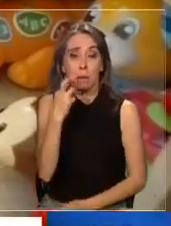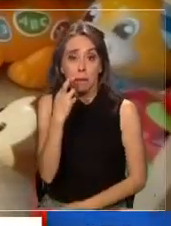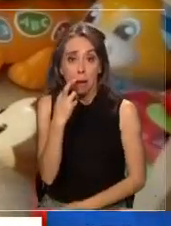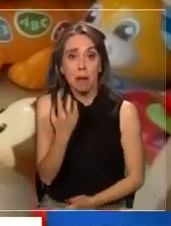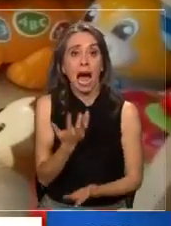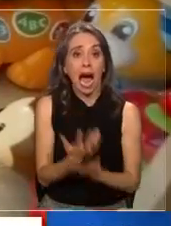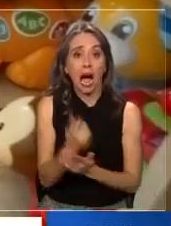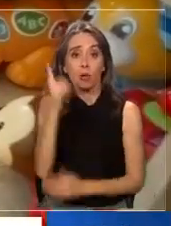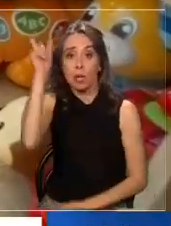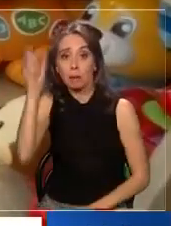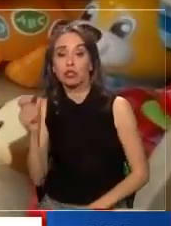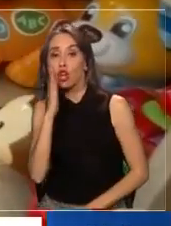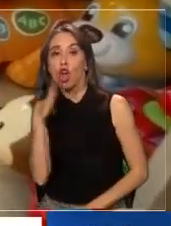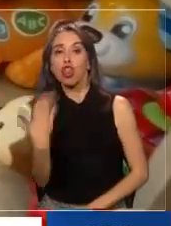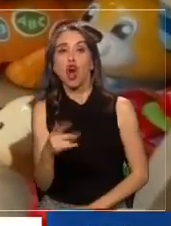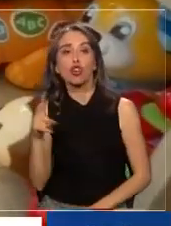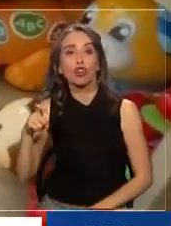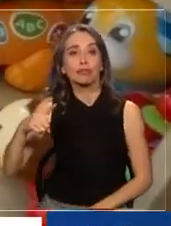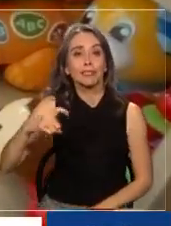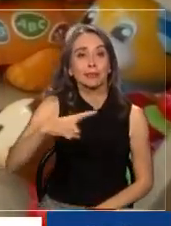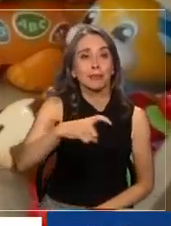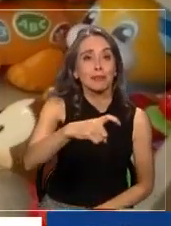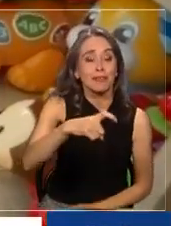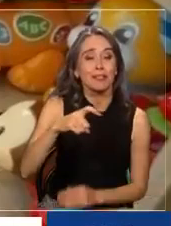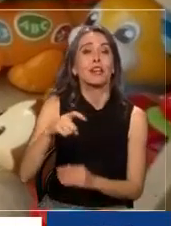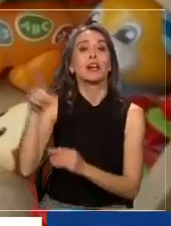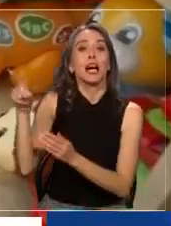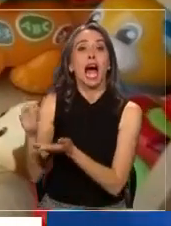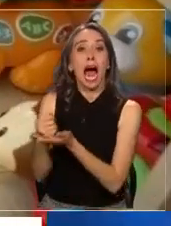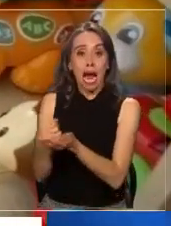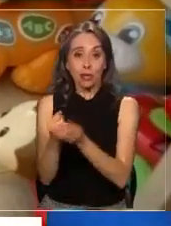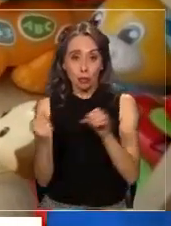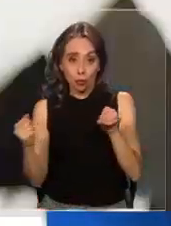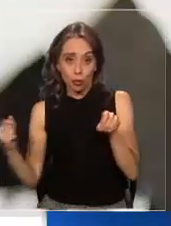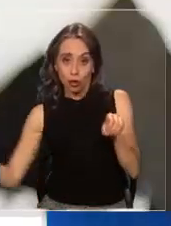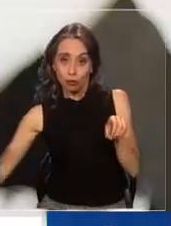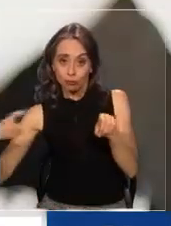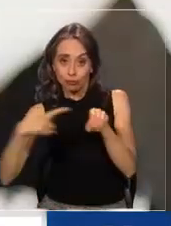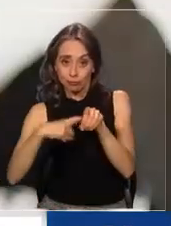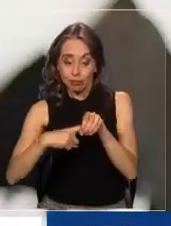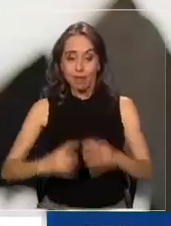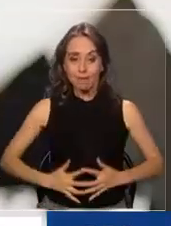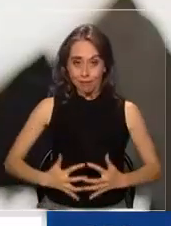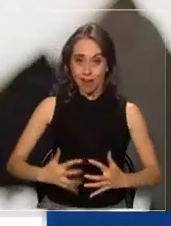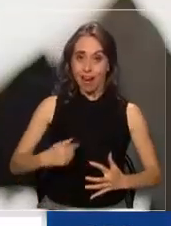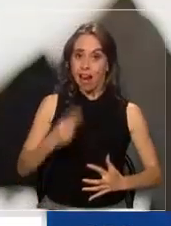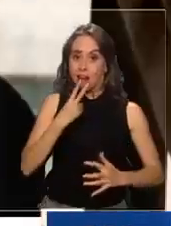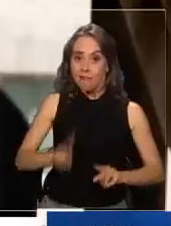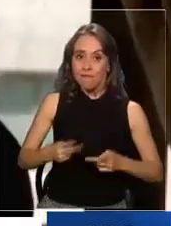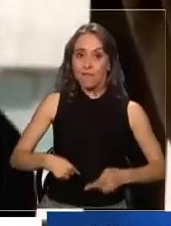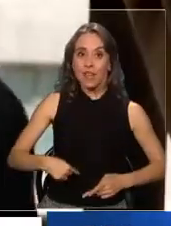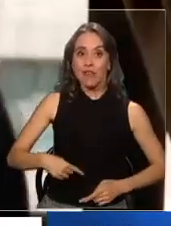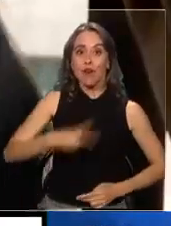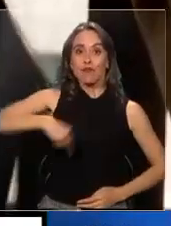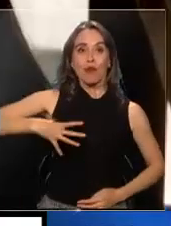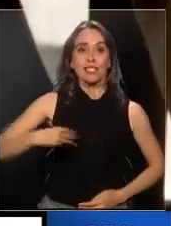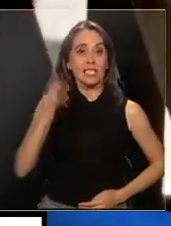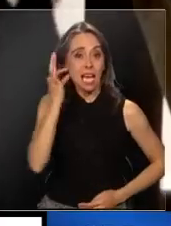¿Existe un donante o alguien que ayudó a gestar las vidas de nuestras hijas, pero no hay un papá?